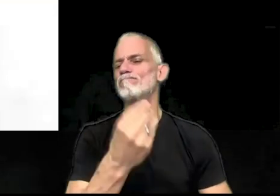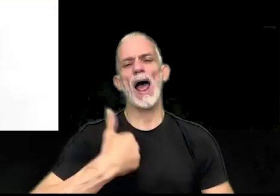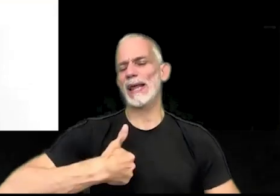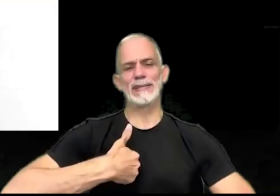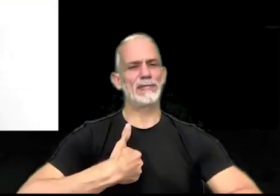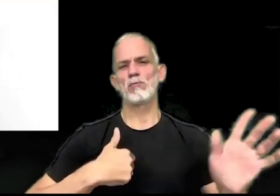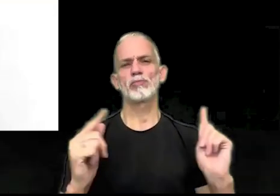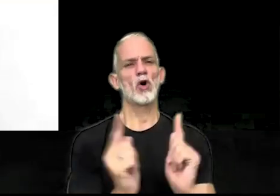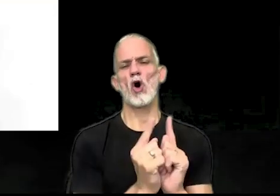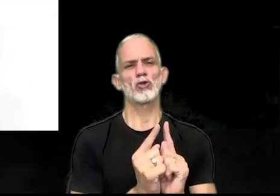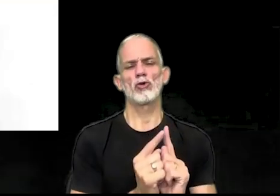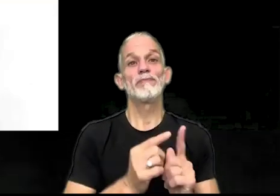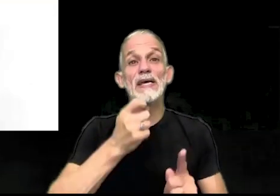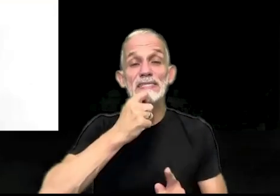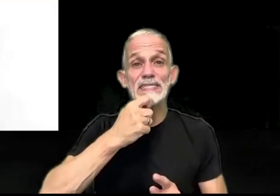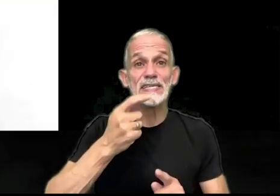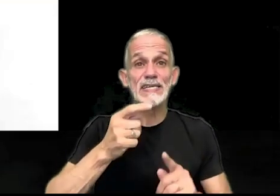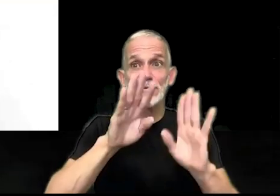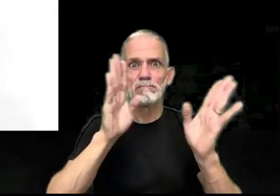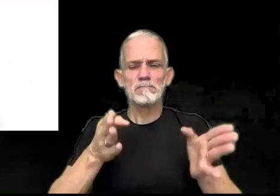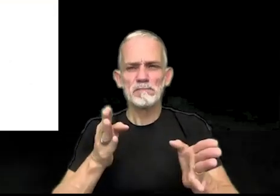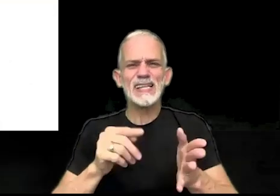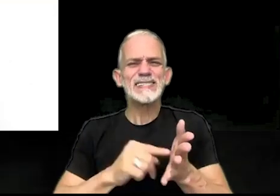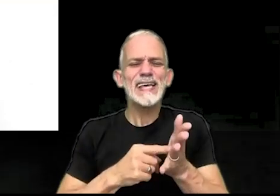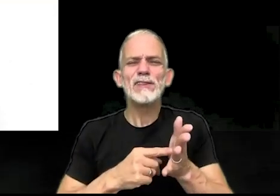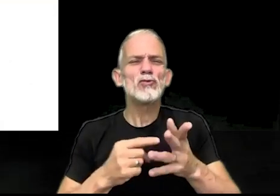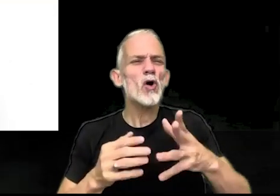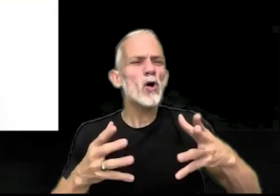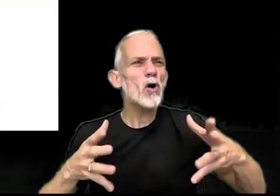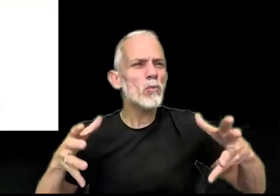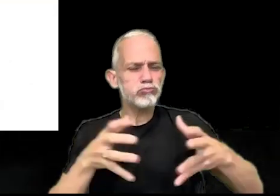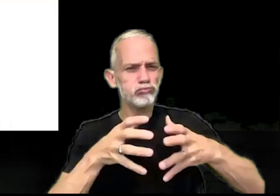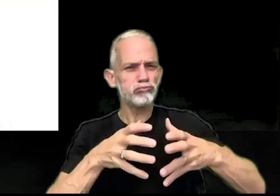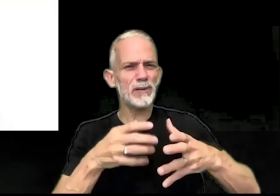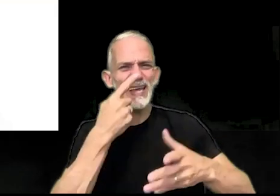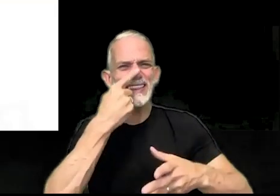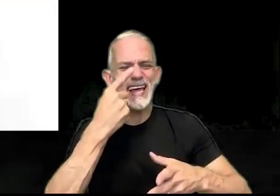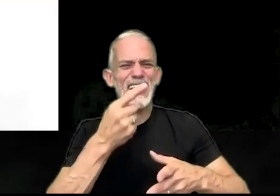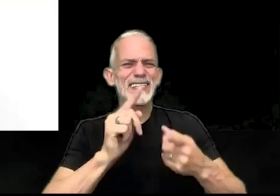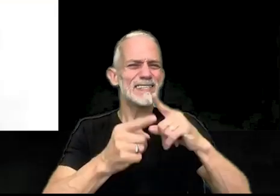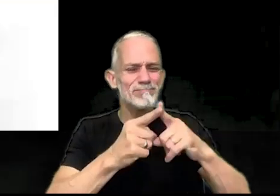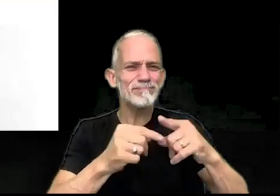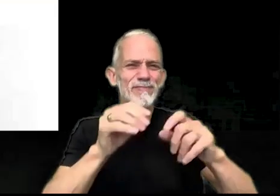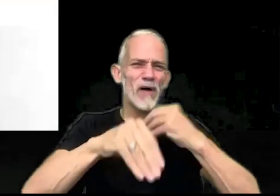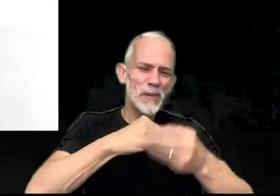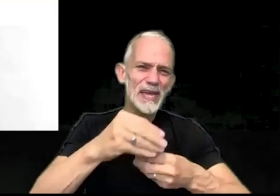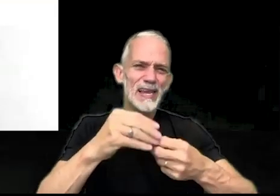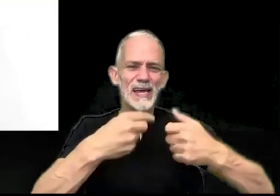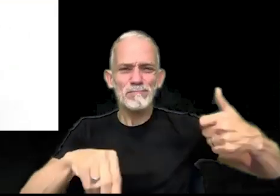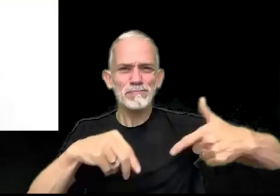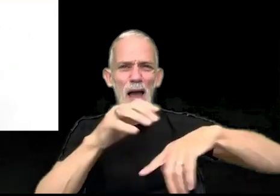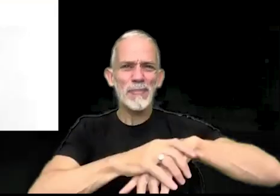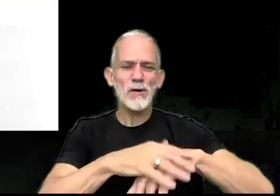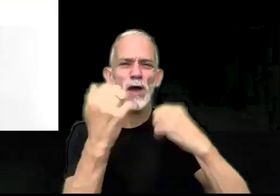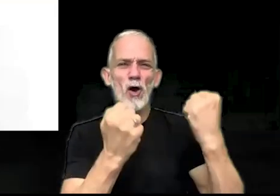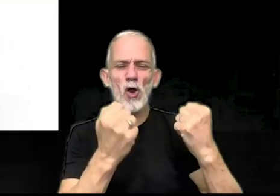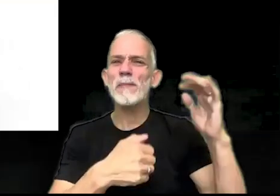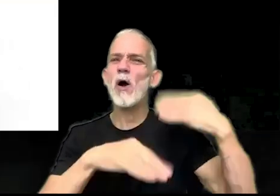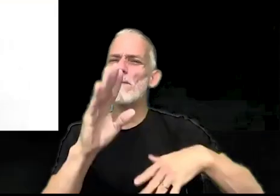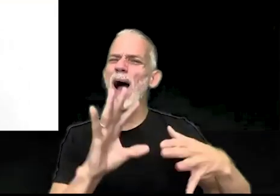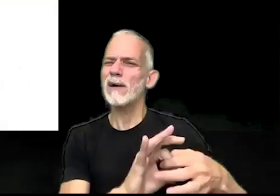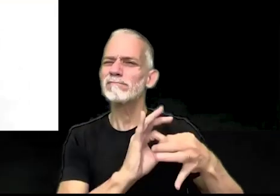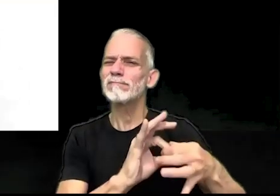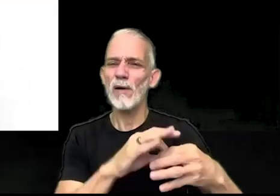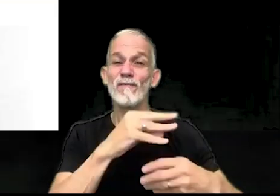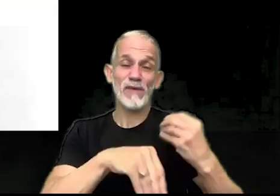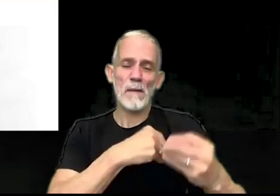residente argentino. Si el centro de intereses vitales de la persona, que son sus relaciones personales y económicas más